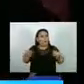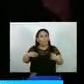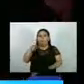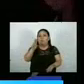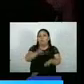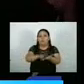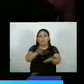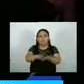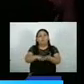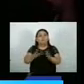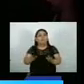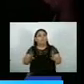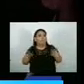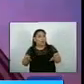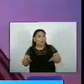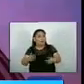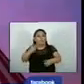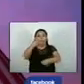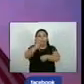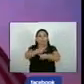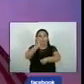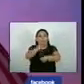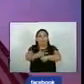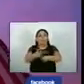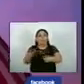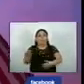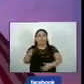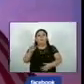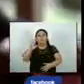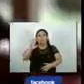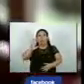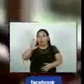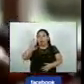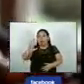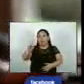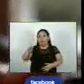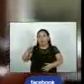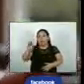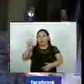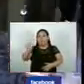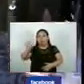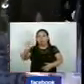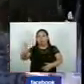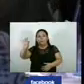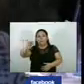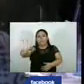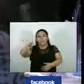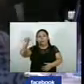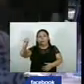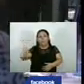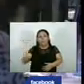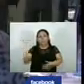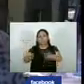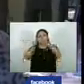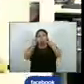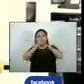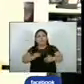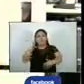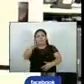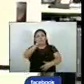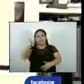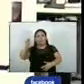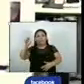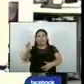de un visado de este tipo es Guatemala, solo con un 5.45%, seguido por Costa